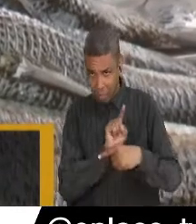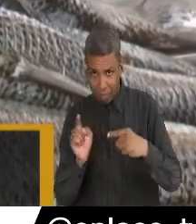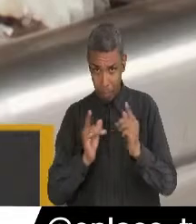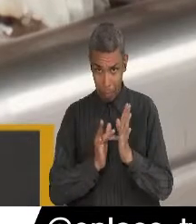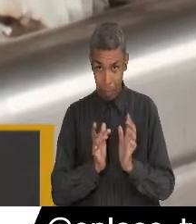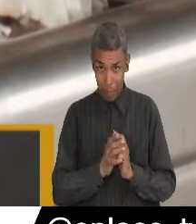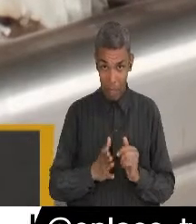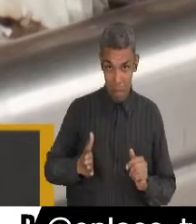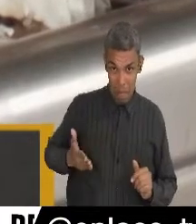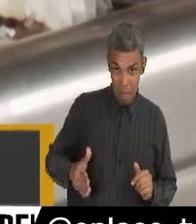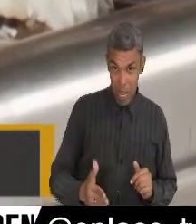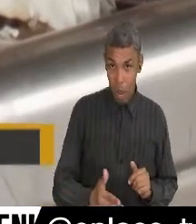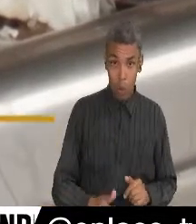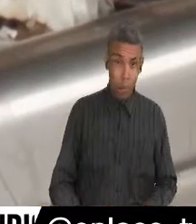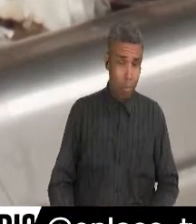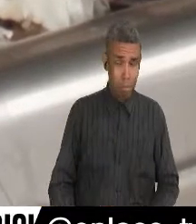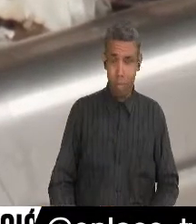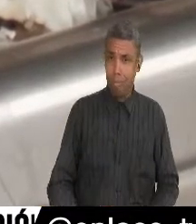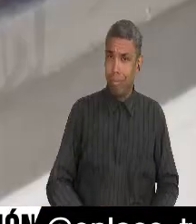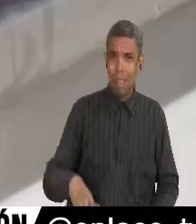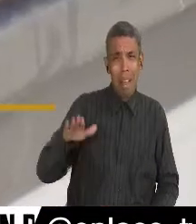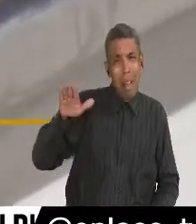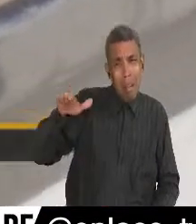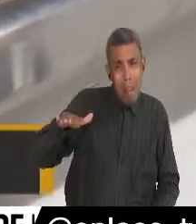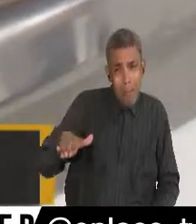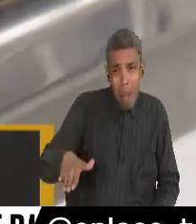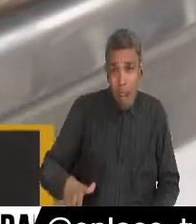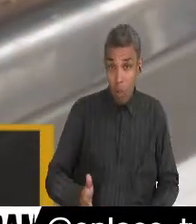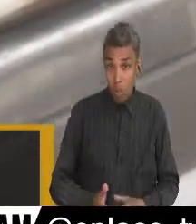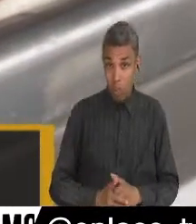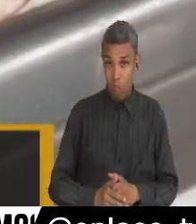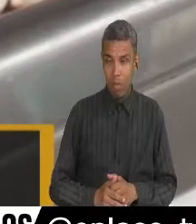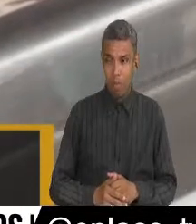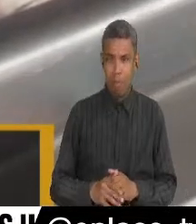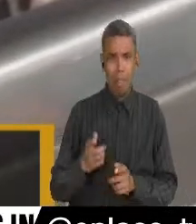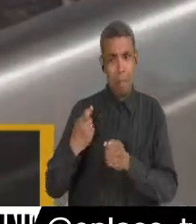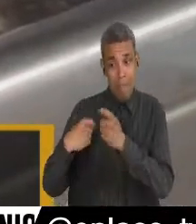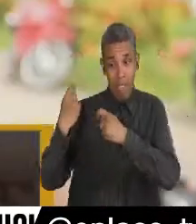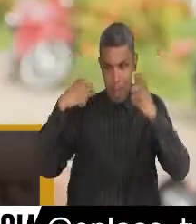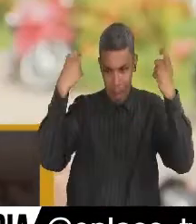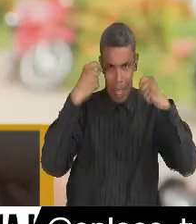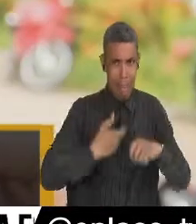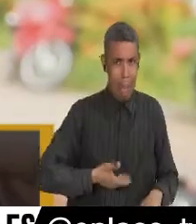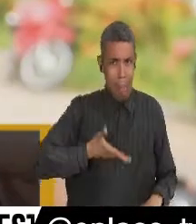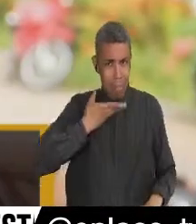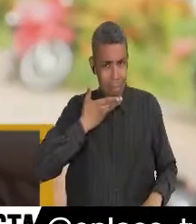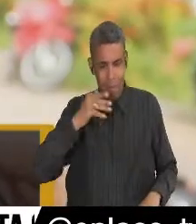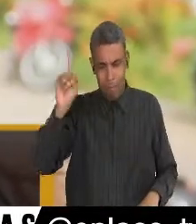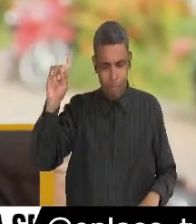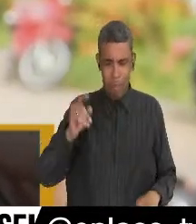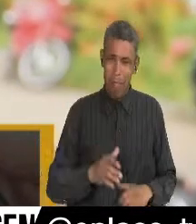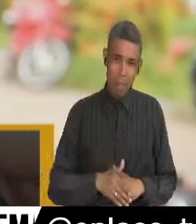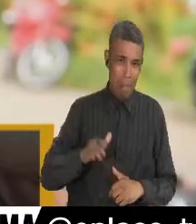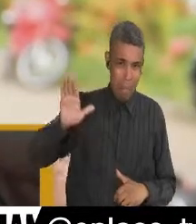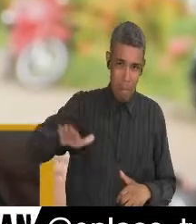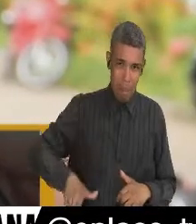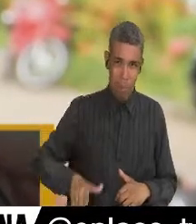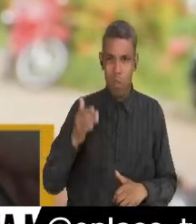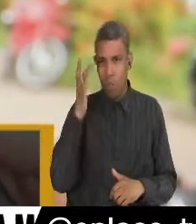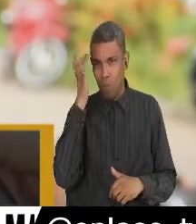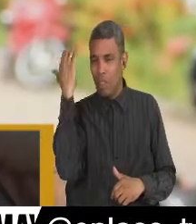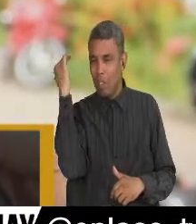en Barranca Bermeja el bocachico. Así lo ha dado a conocer Ulfran Zambrano, comerciante de este producto en el sector de La Rampa. Hace 2 semanas atrás, debido a las grandes